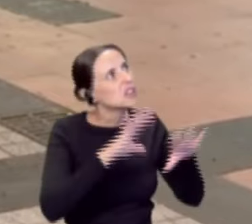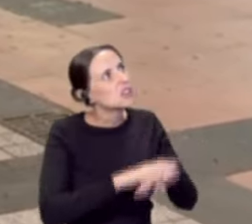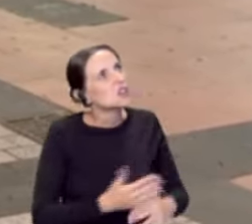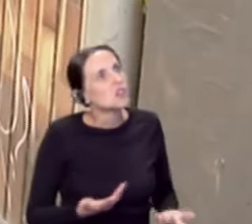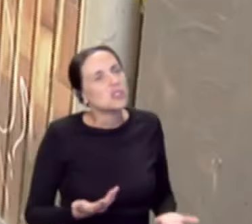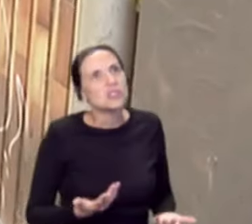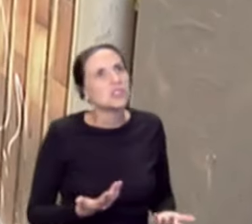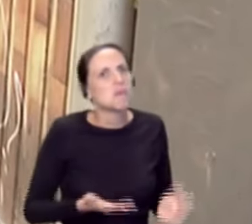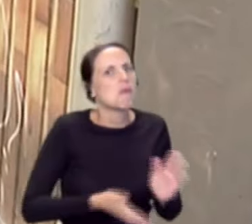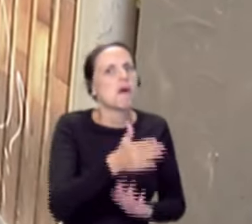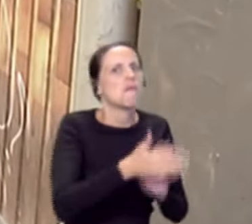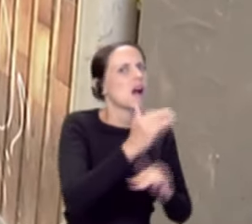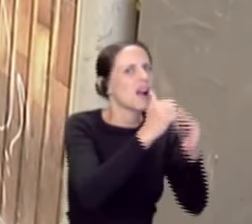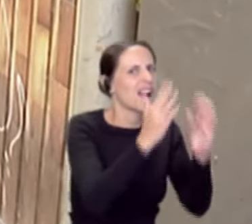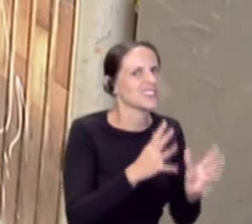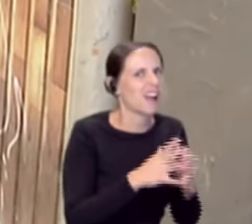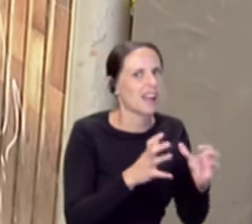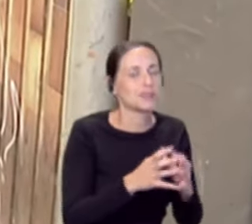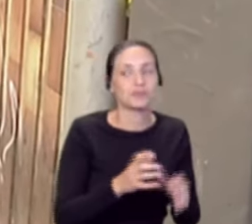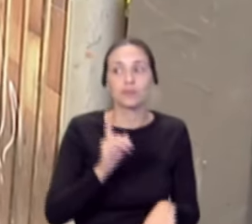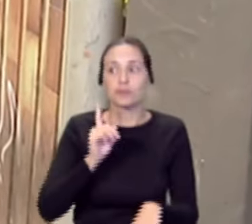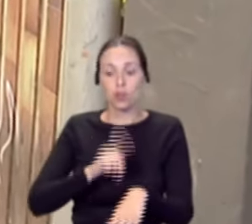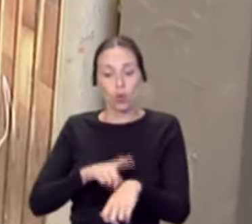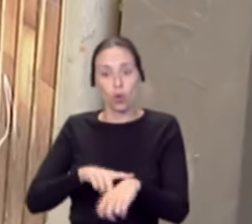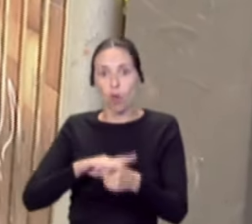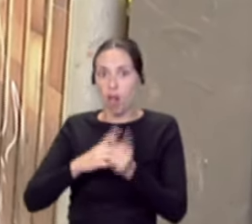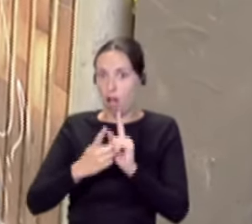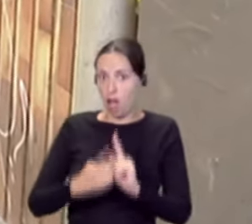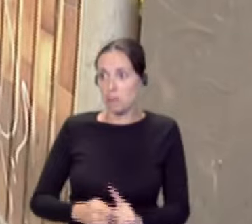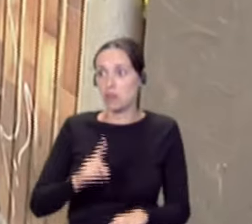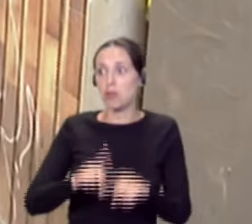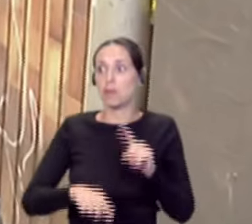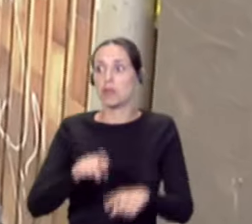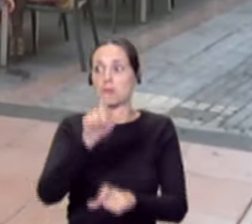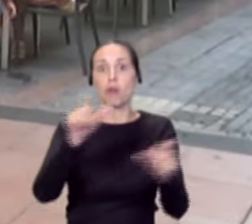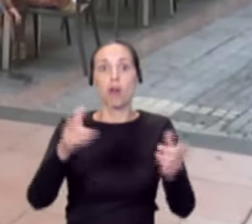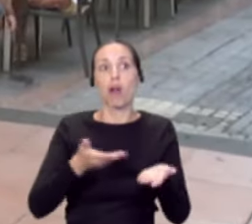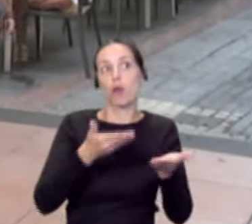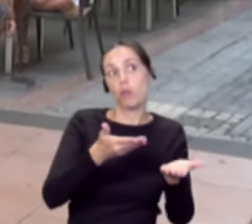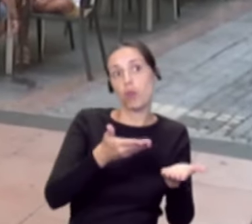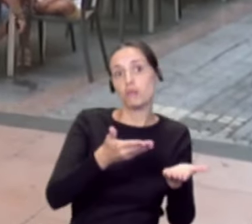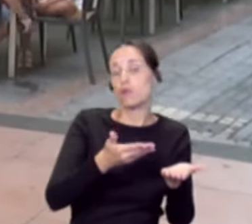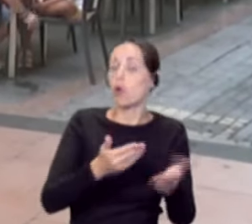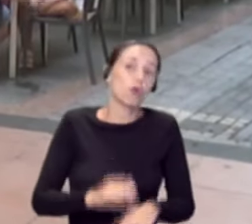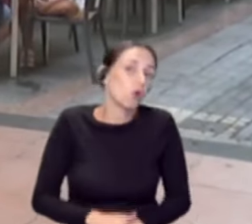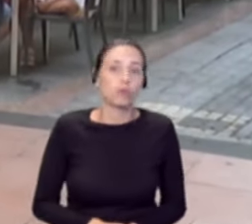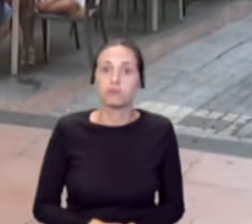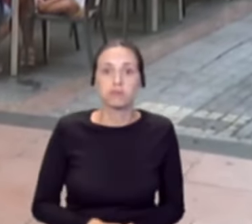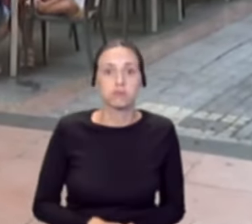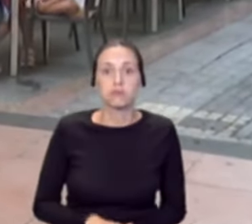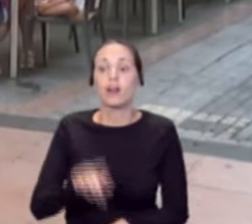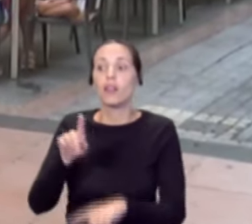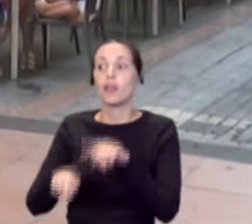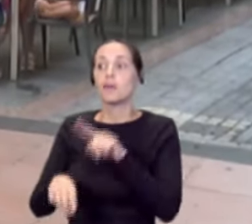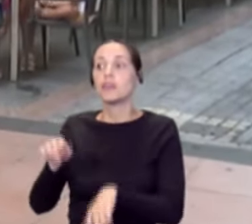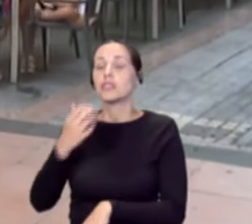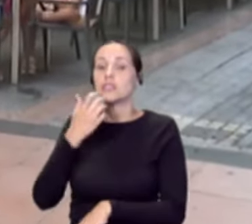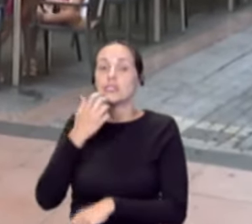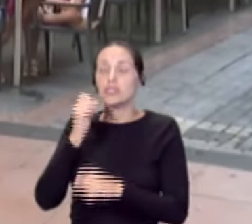para casa. Los cambios de hora, hay algunas personas que ayudan y hay gente que no. El caso de los que nos levantamos temprano, yo